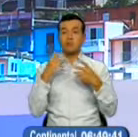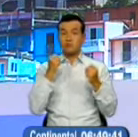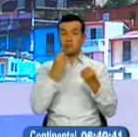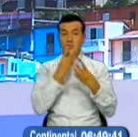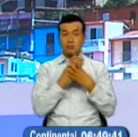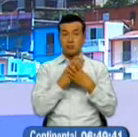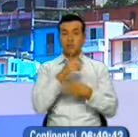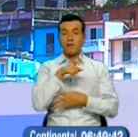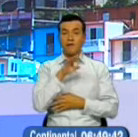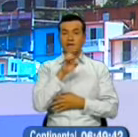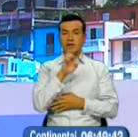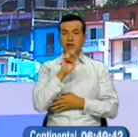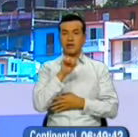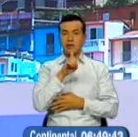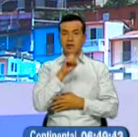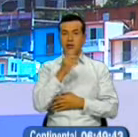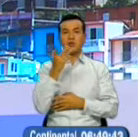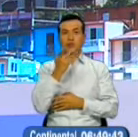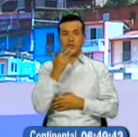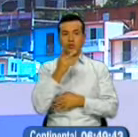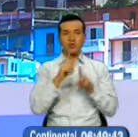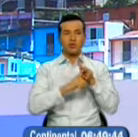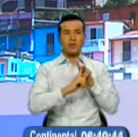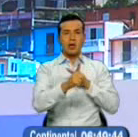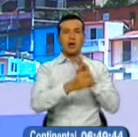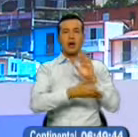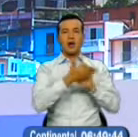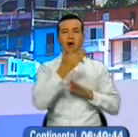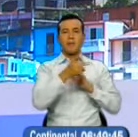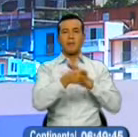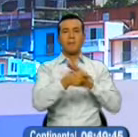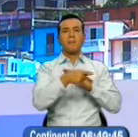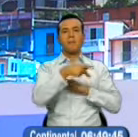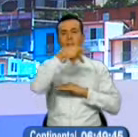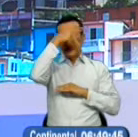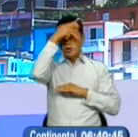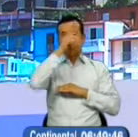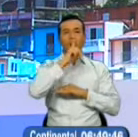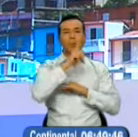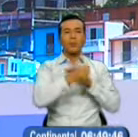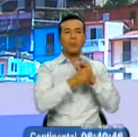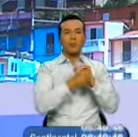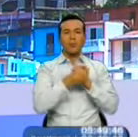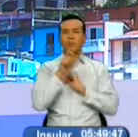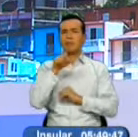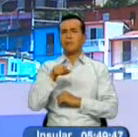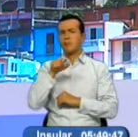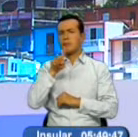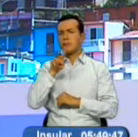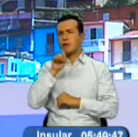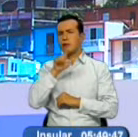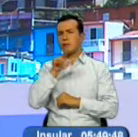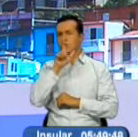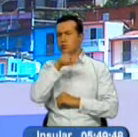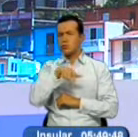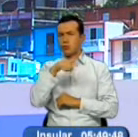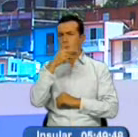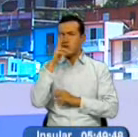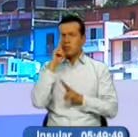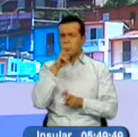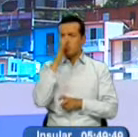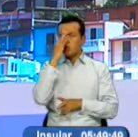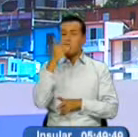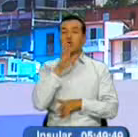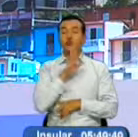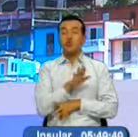prisión preventiva, Fernando Villavicencio busca que Perú lo reciba como asilado político. A Villavicencio se lo investiga por el presunto delito de